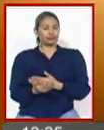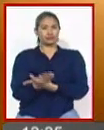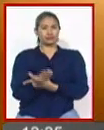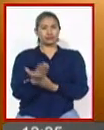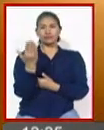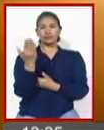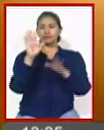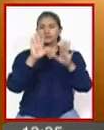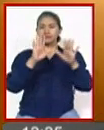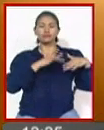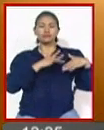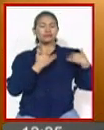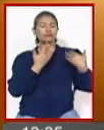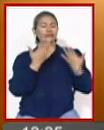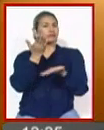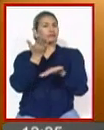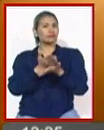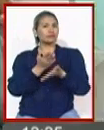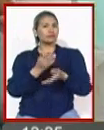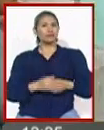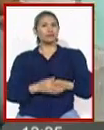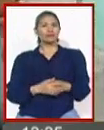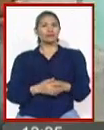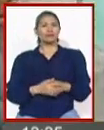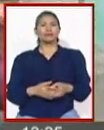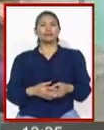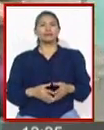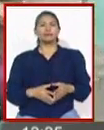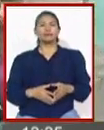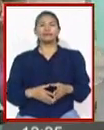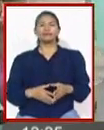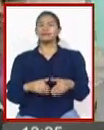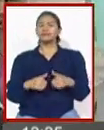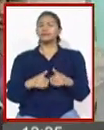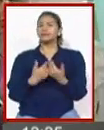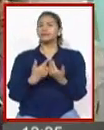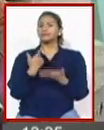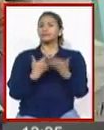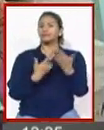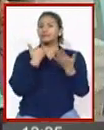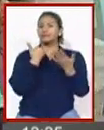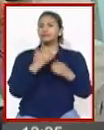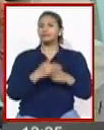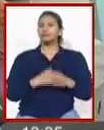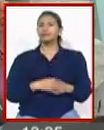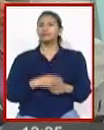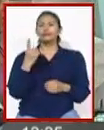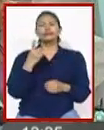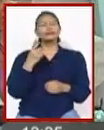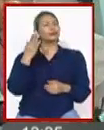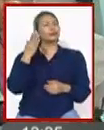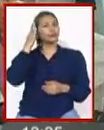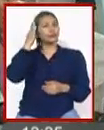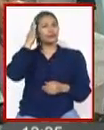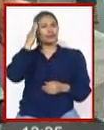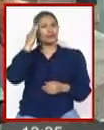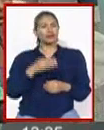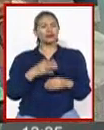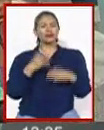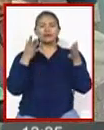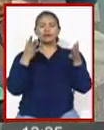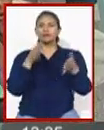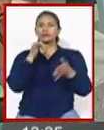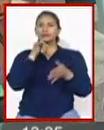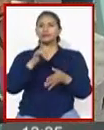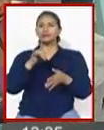domingo, su corazón dejó de latir. No sé cómo pasó, por qué habrá pasado. Lo único que la dejé yo